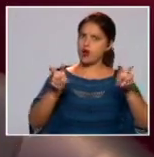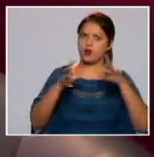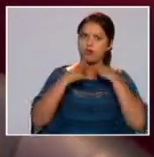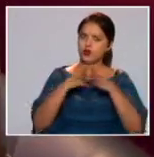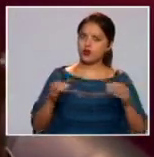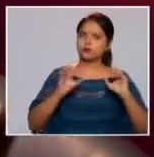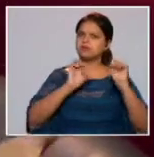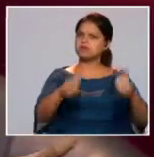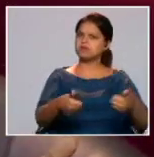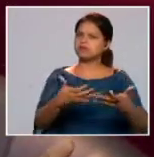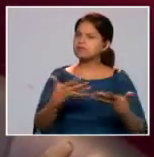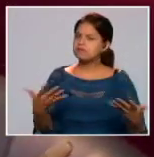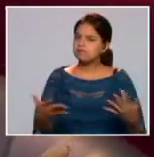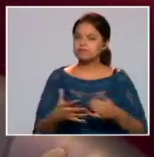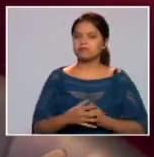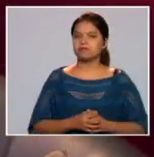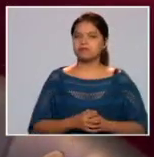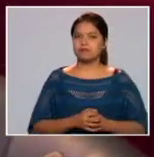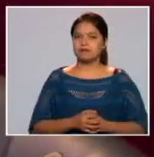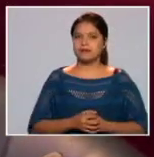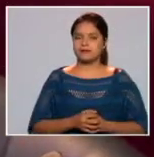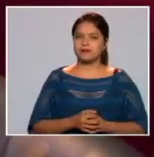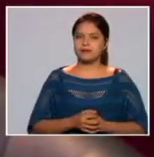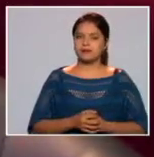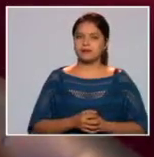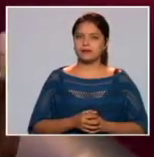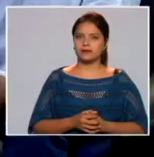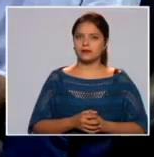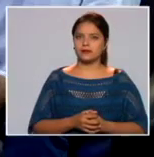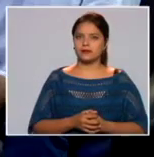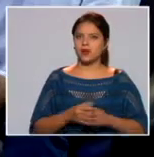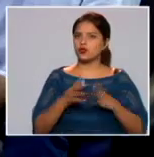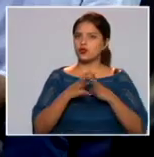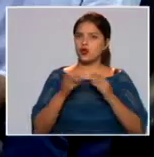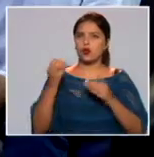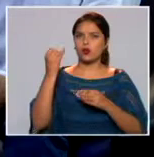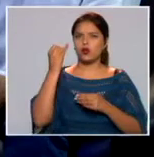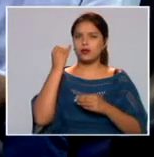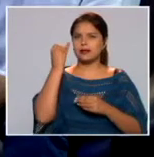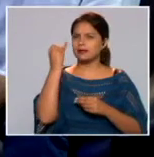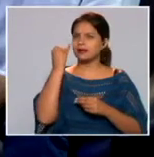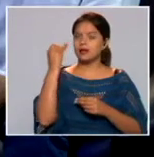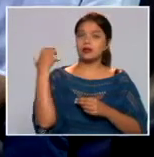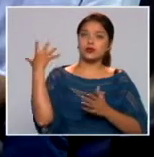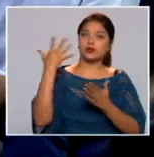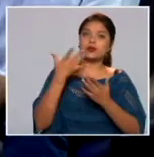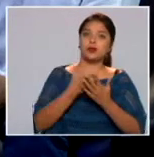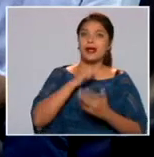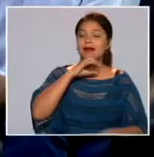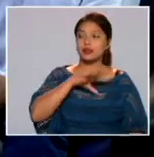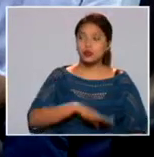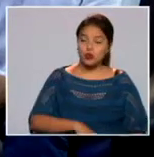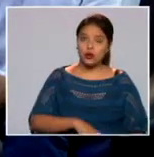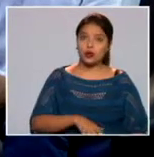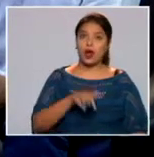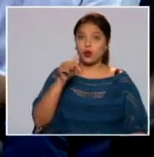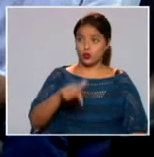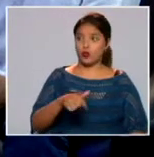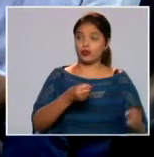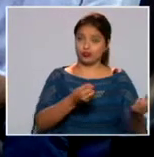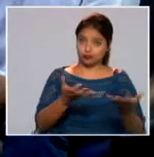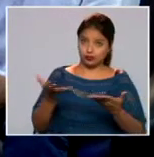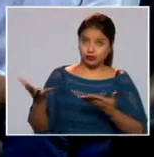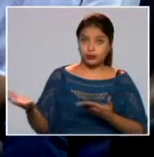para iniciar eh parte de sus conocimientos y parte de esta historia que ustedes el día de hoy nos traen